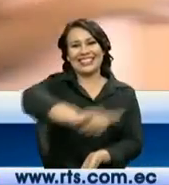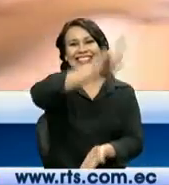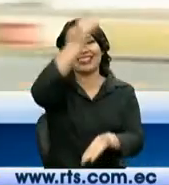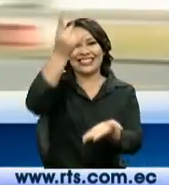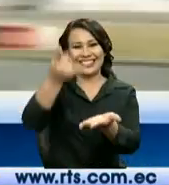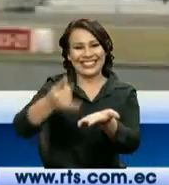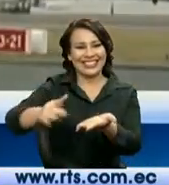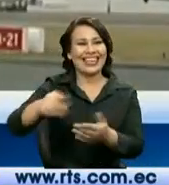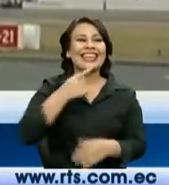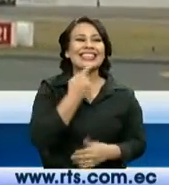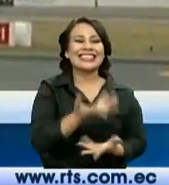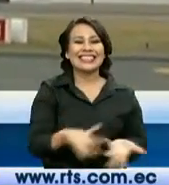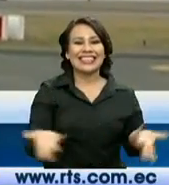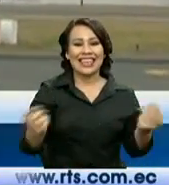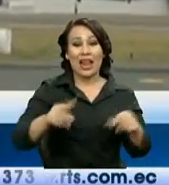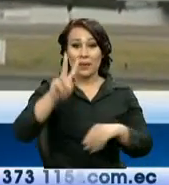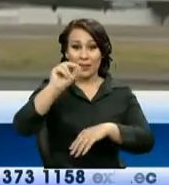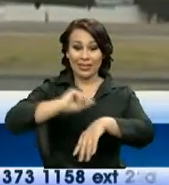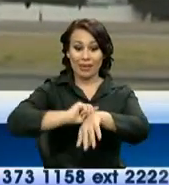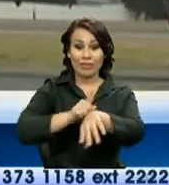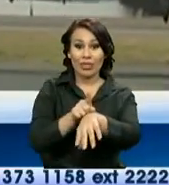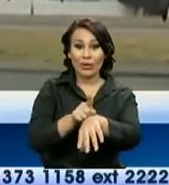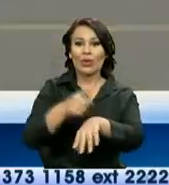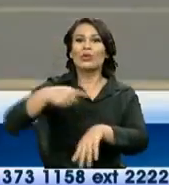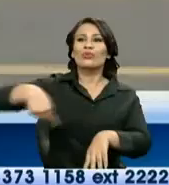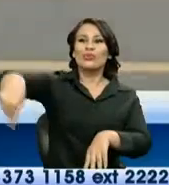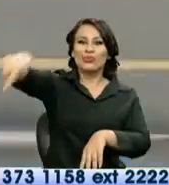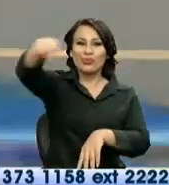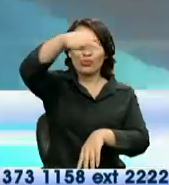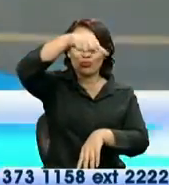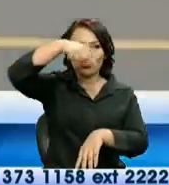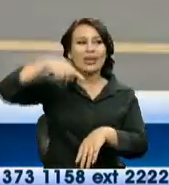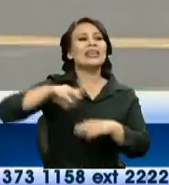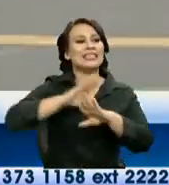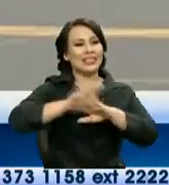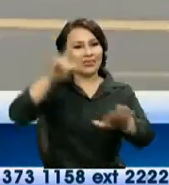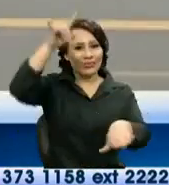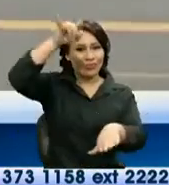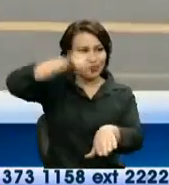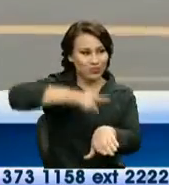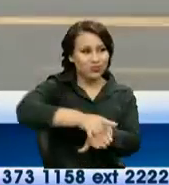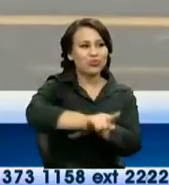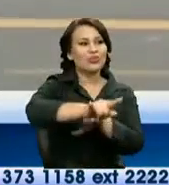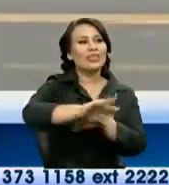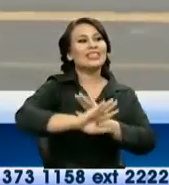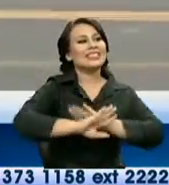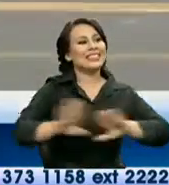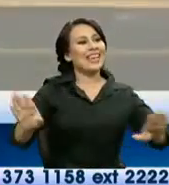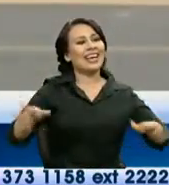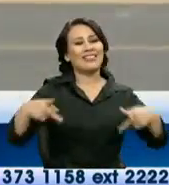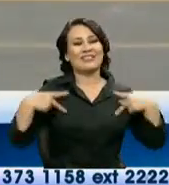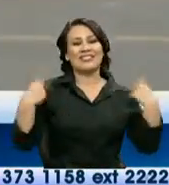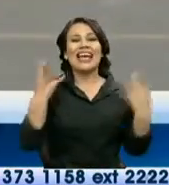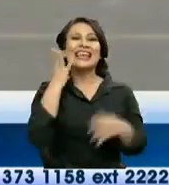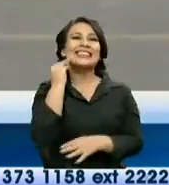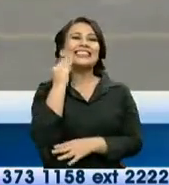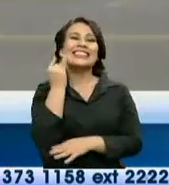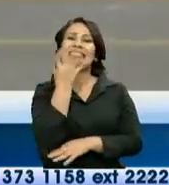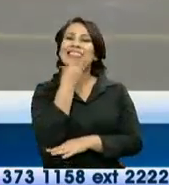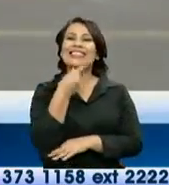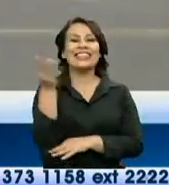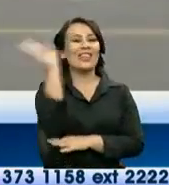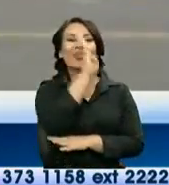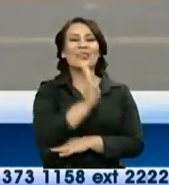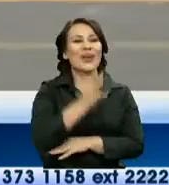¡Otra vuelta! Luego de 20 minutos de volar sobre la urbe, descendieron con la satisfacción de haber vivido una experiencia que